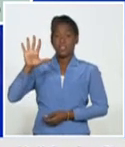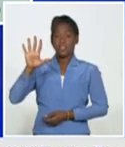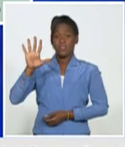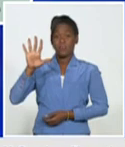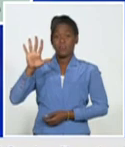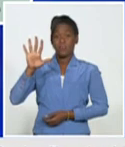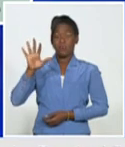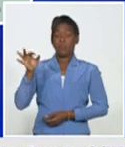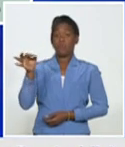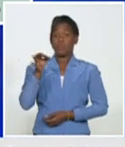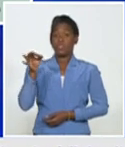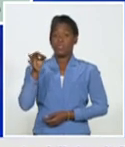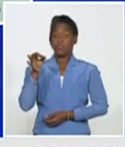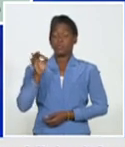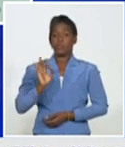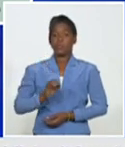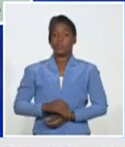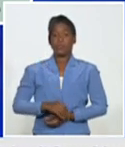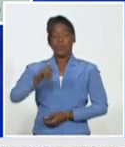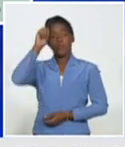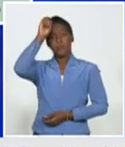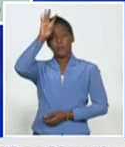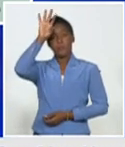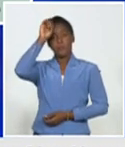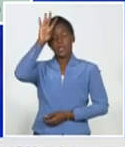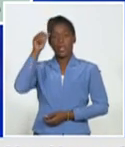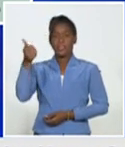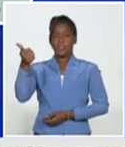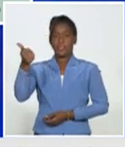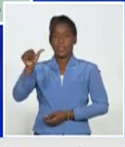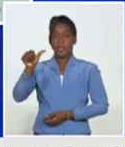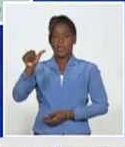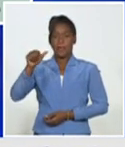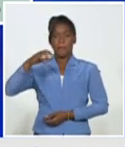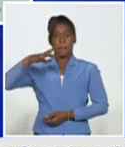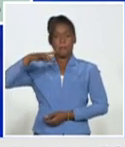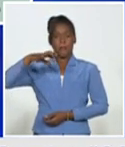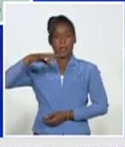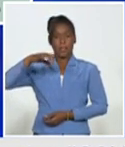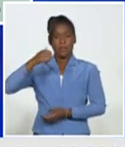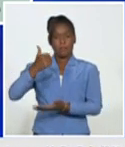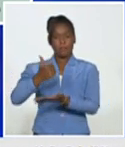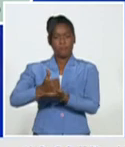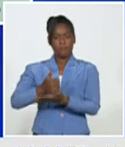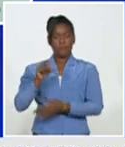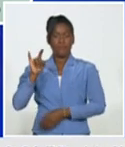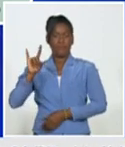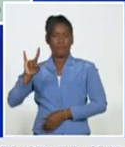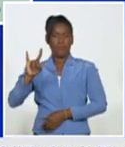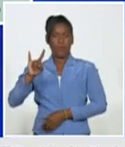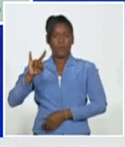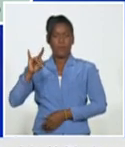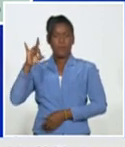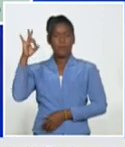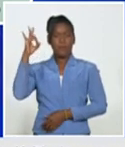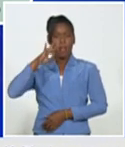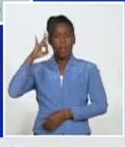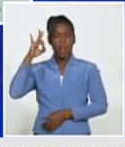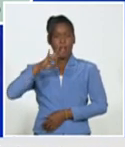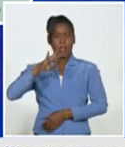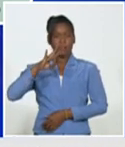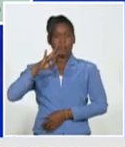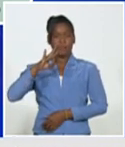municipios. Minas de Matambre, 10, Pinar del Río, 9, Los Palacios, San Juan y Martínez y